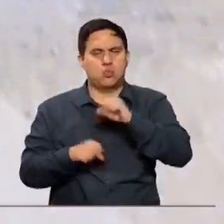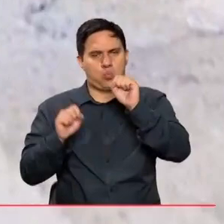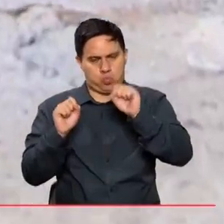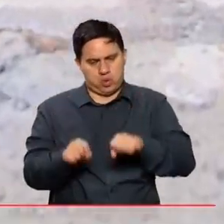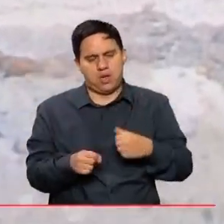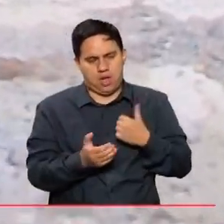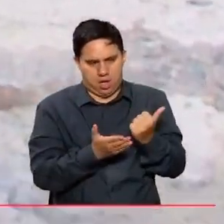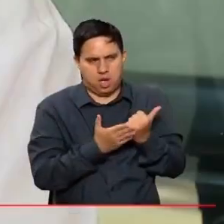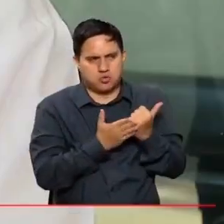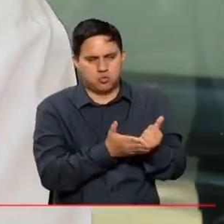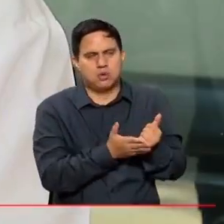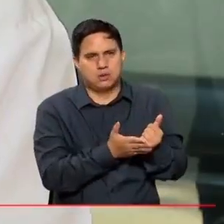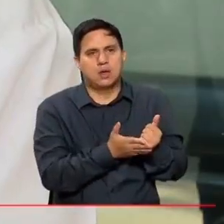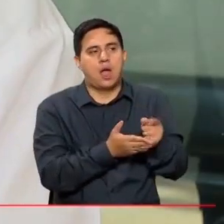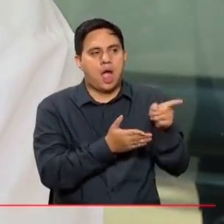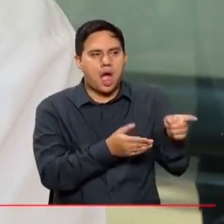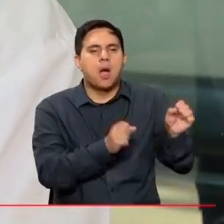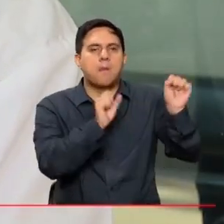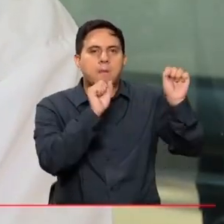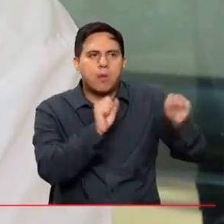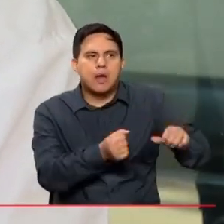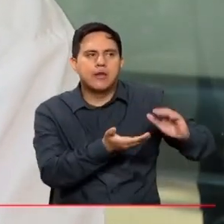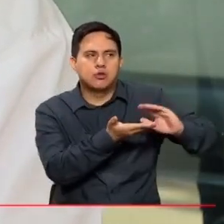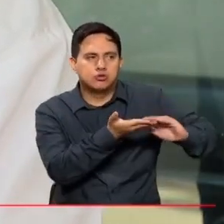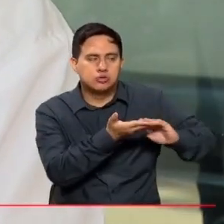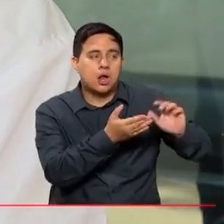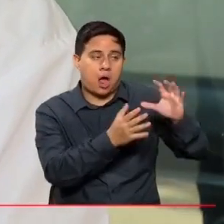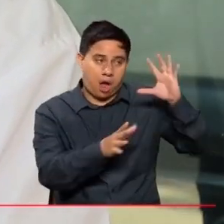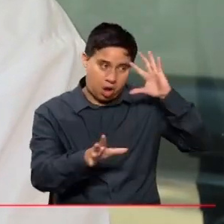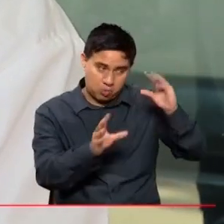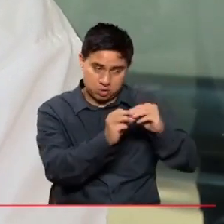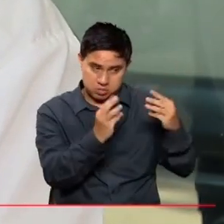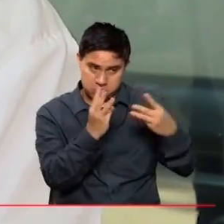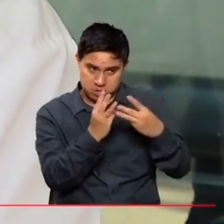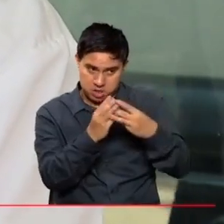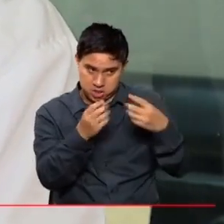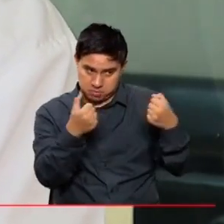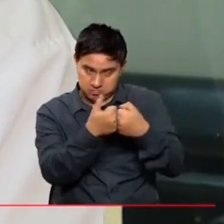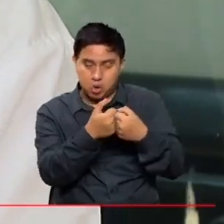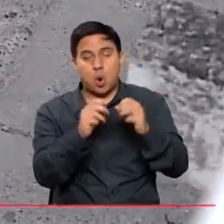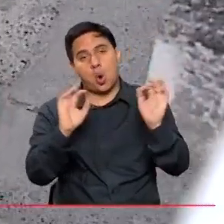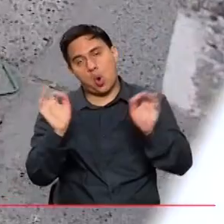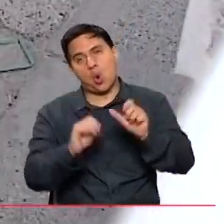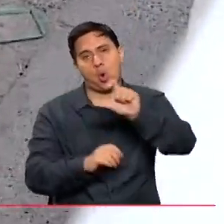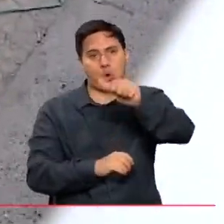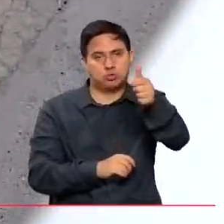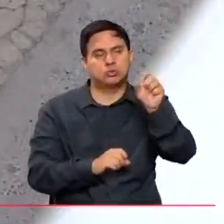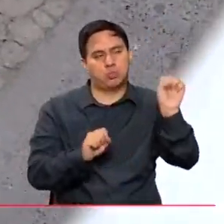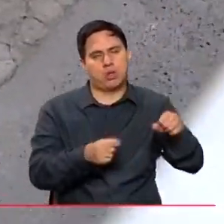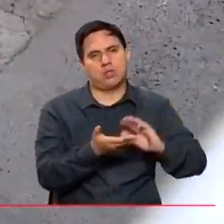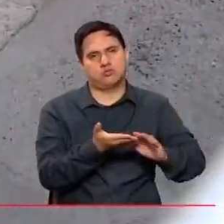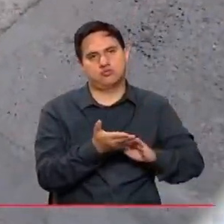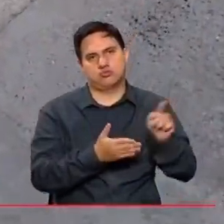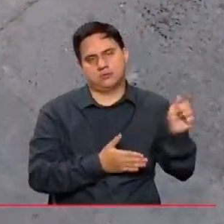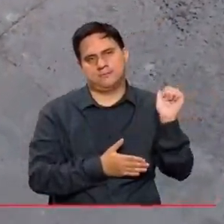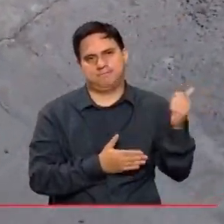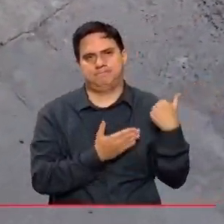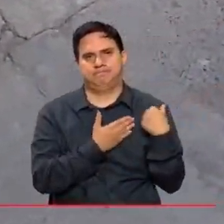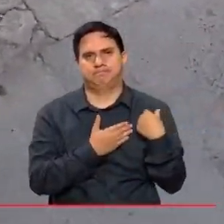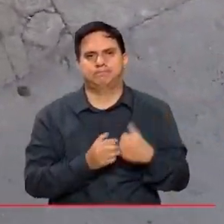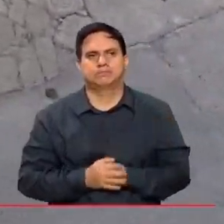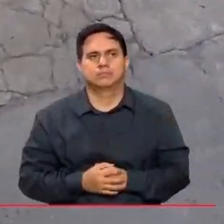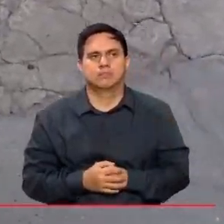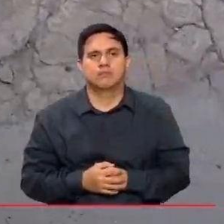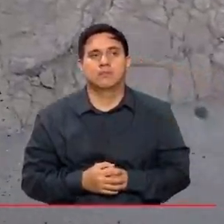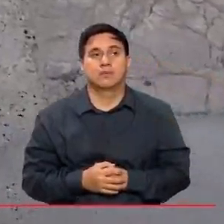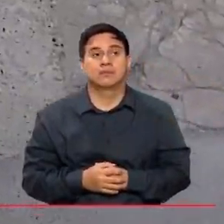necesaria, donde él la puede hacer directamente con Encali o la puede hacer con un particular. Algunos residentes del